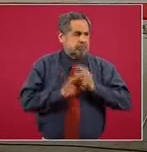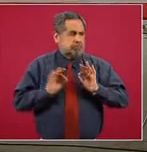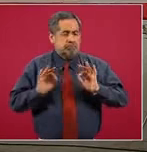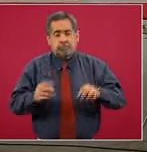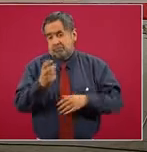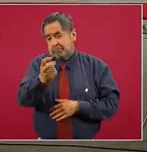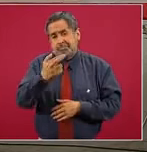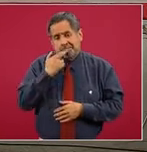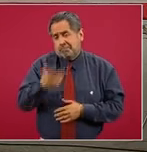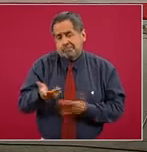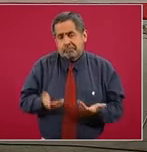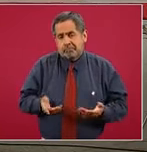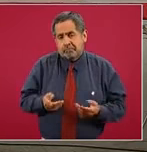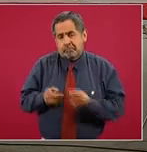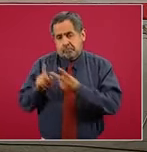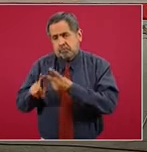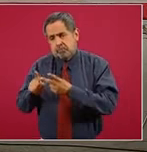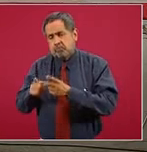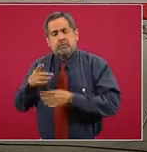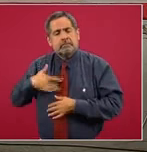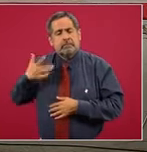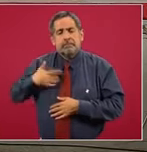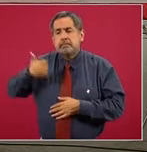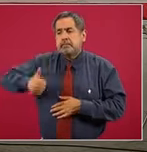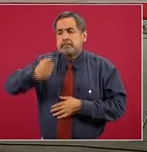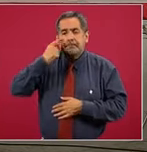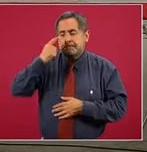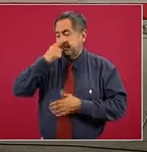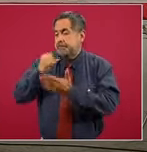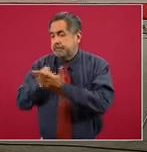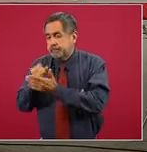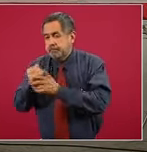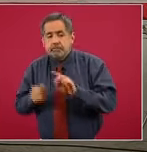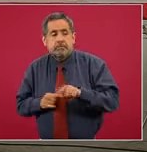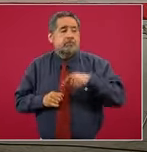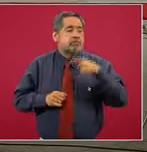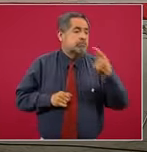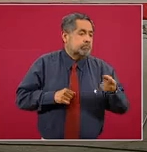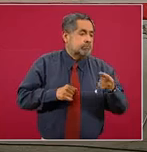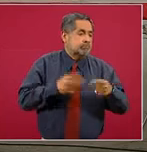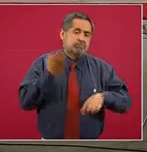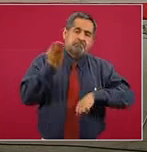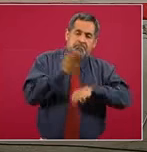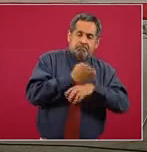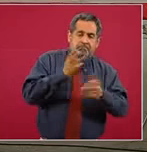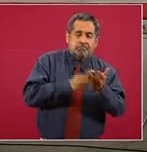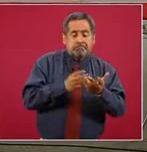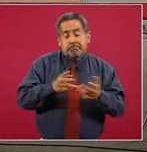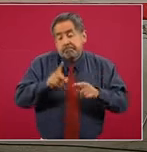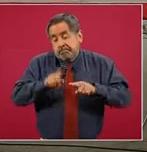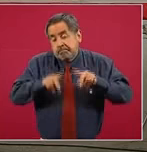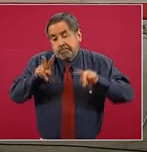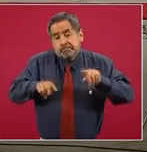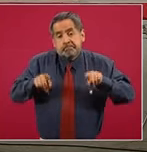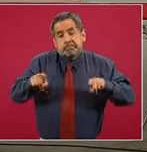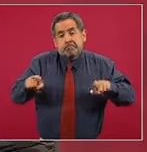es con estas medidas contra la persona que no usa el cubrebocas.